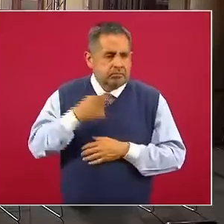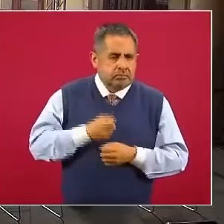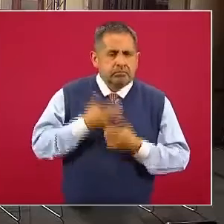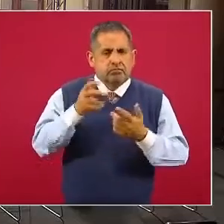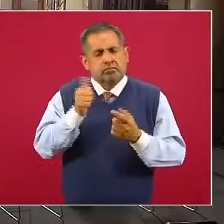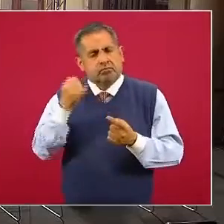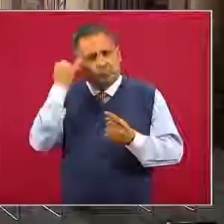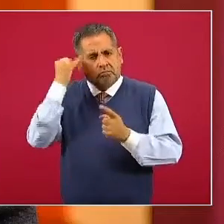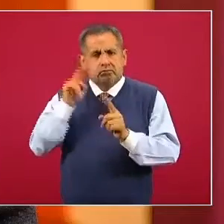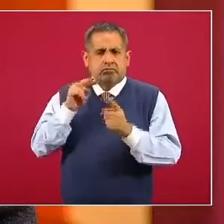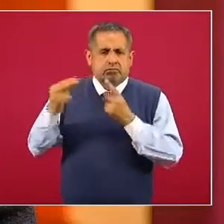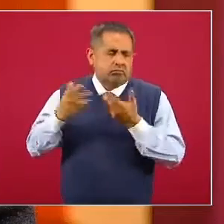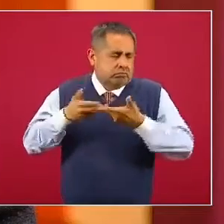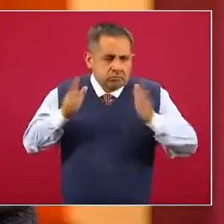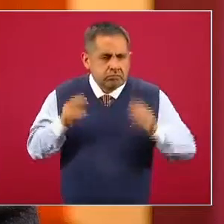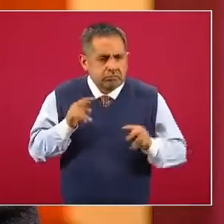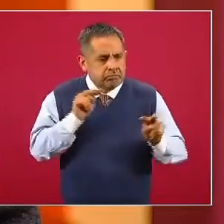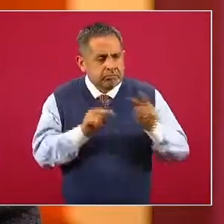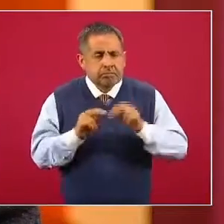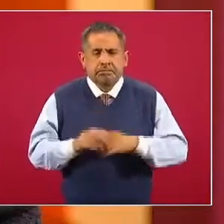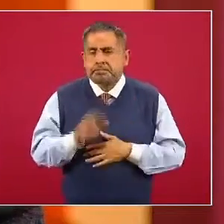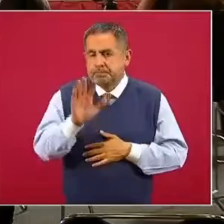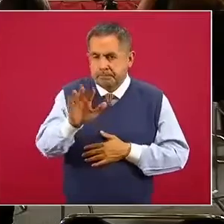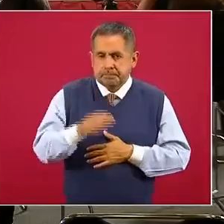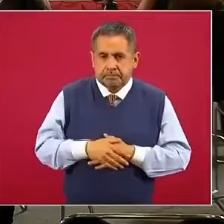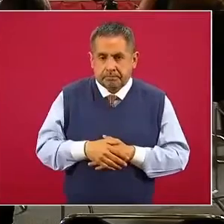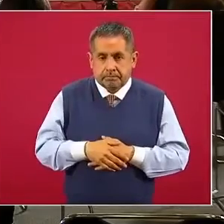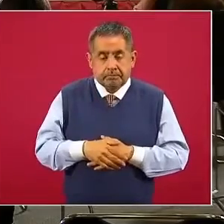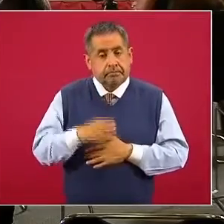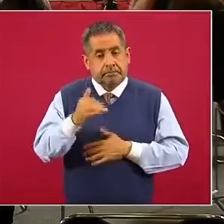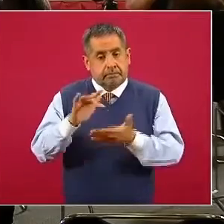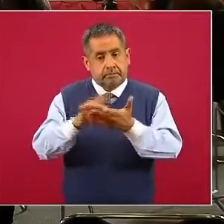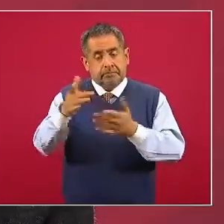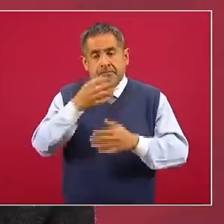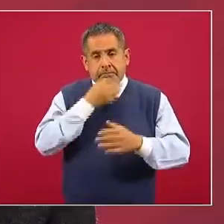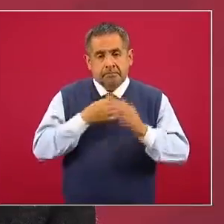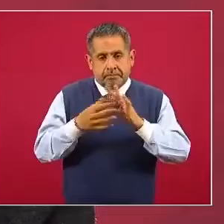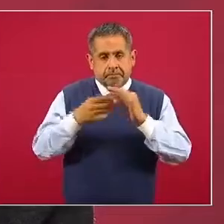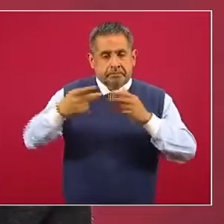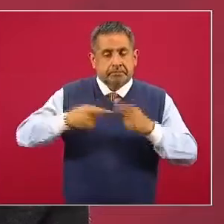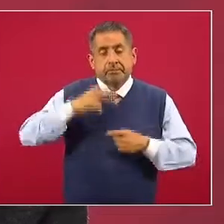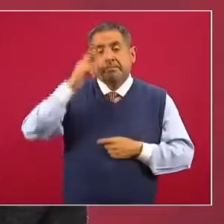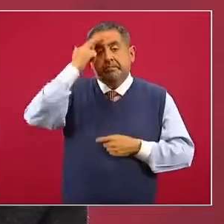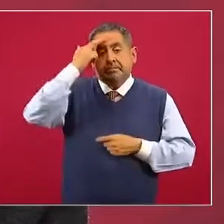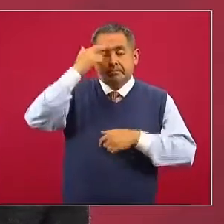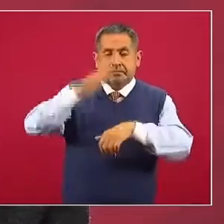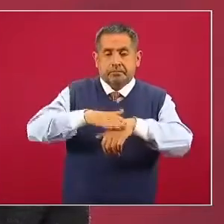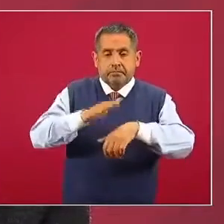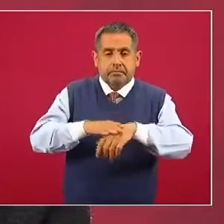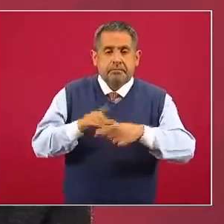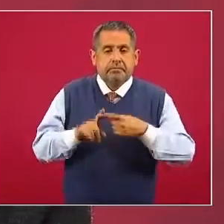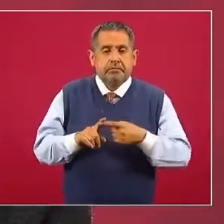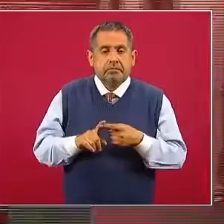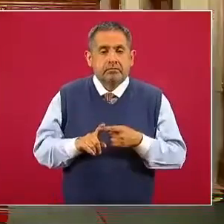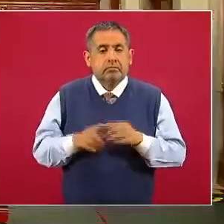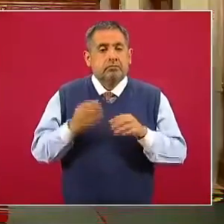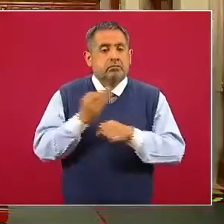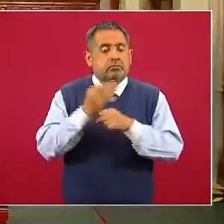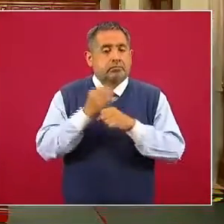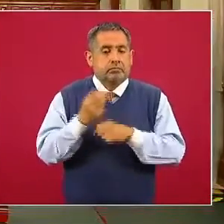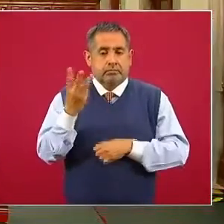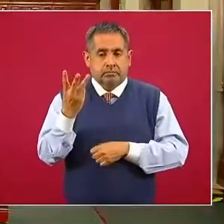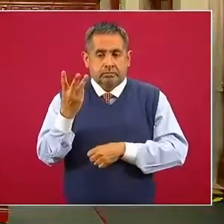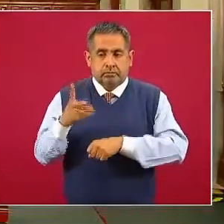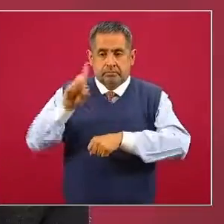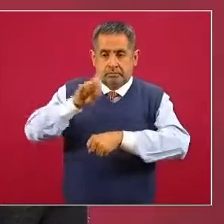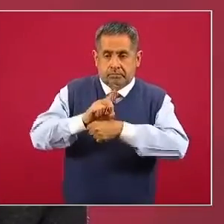otro tipo de puntos de vista. Lo que sí, y gracias por que su pregunta me recuerda, entramos en un periodo de 3